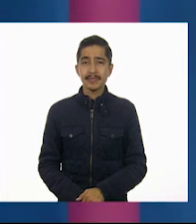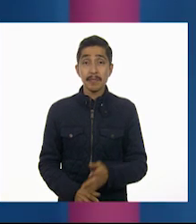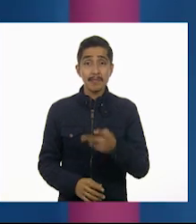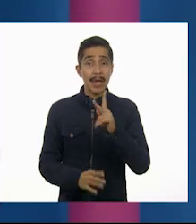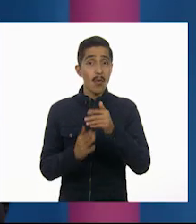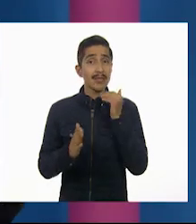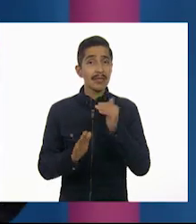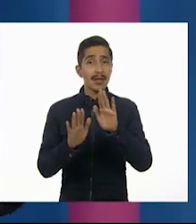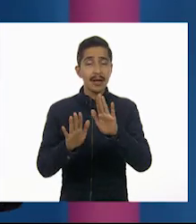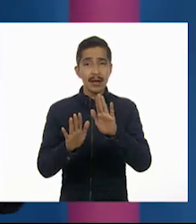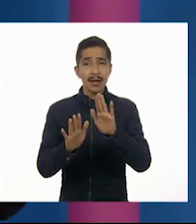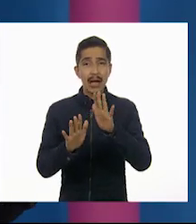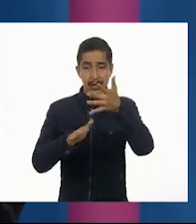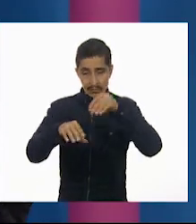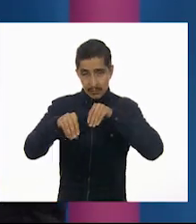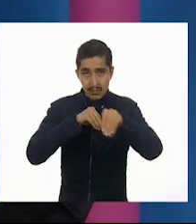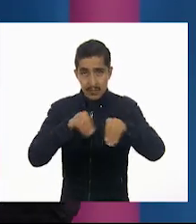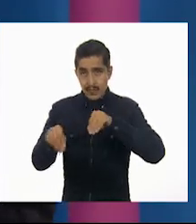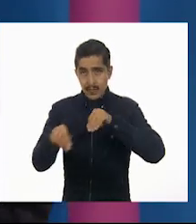Pero antes, vamos a movernos un poco.